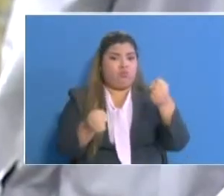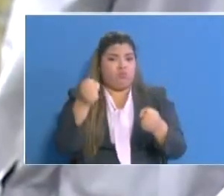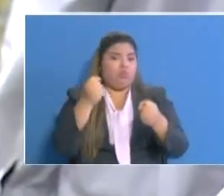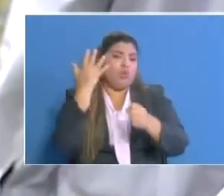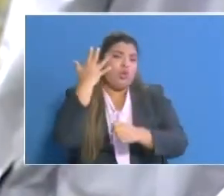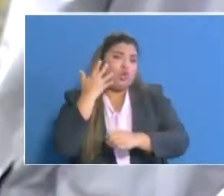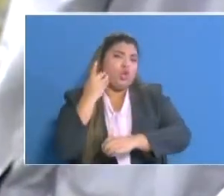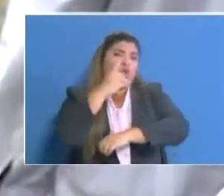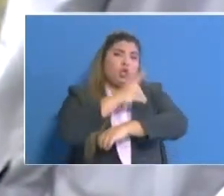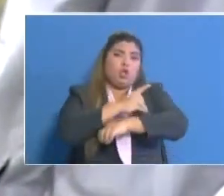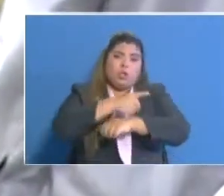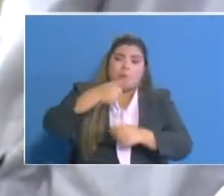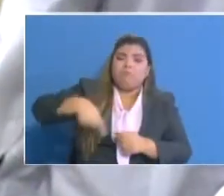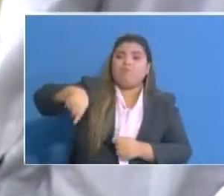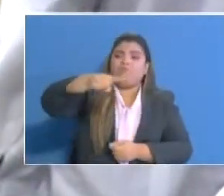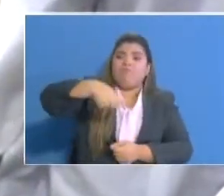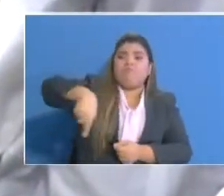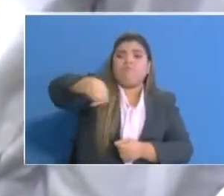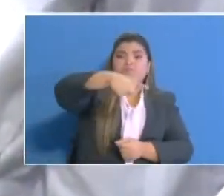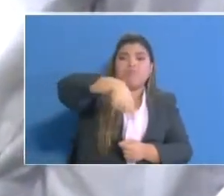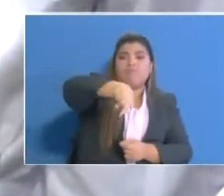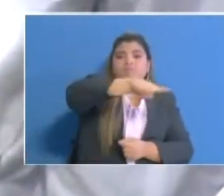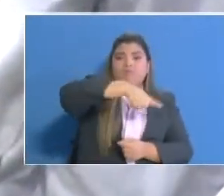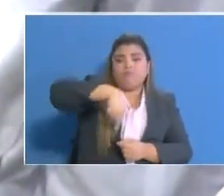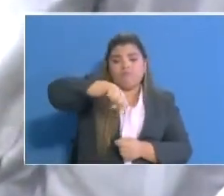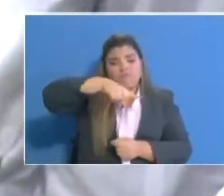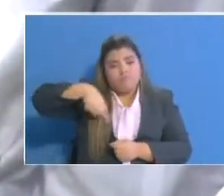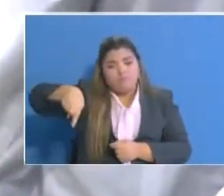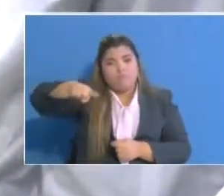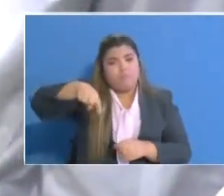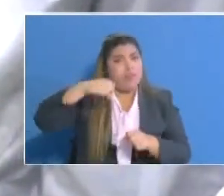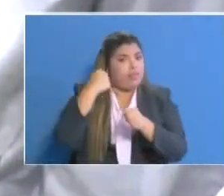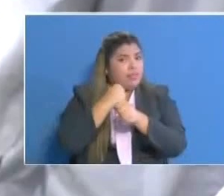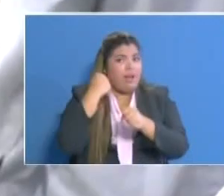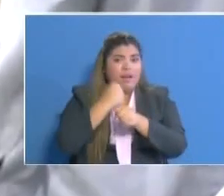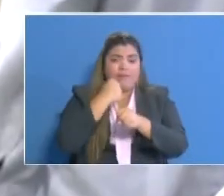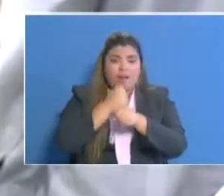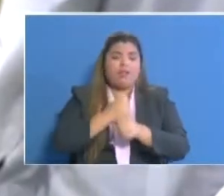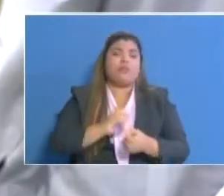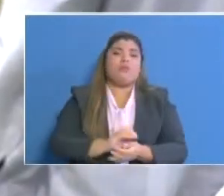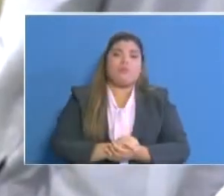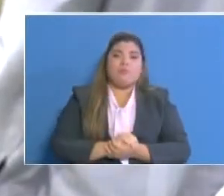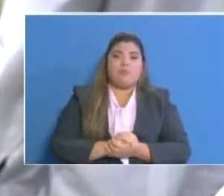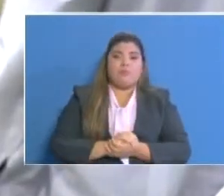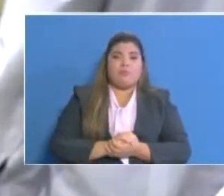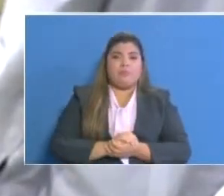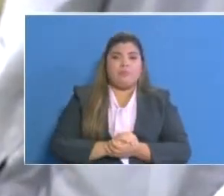dando su servicio, cooperando, siendo solidario.